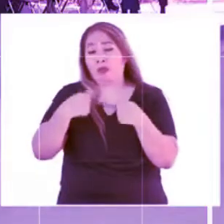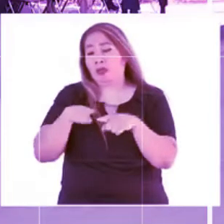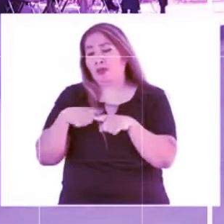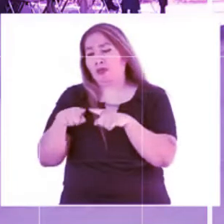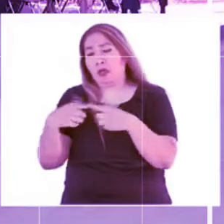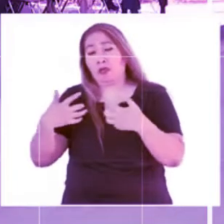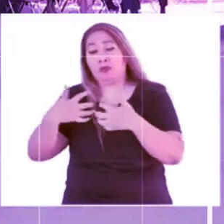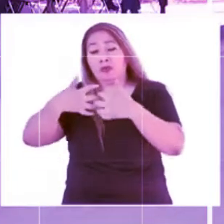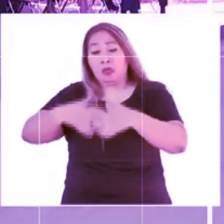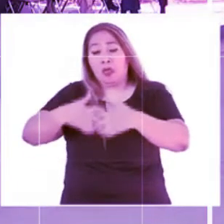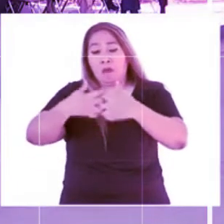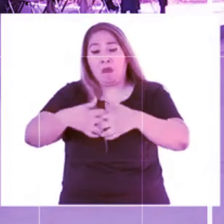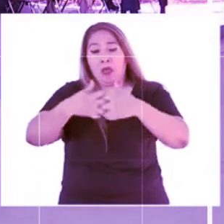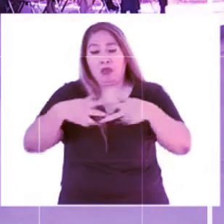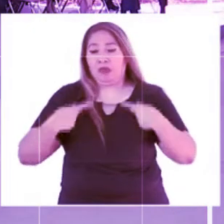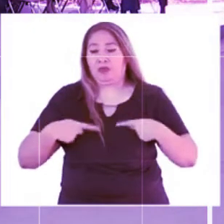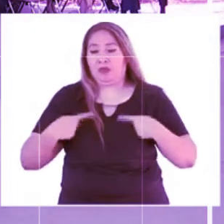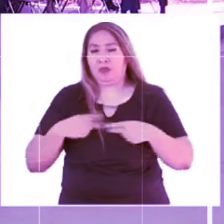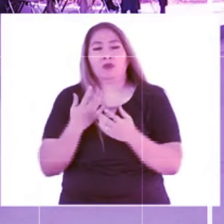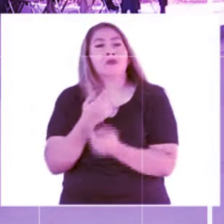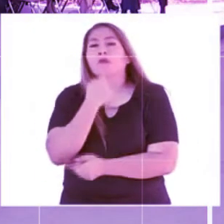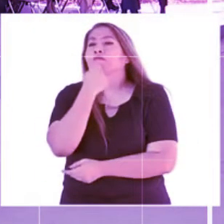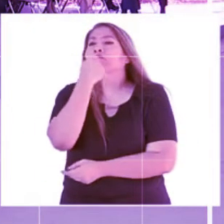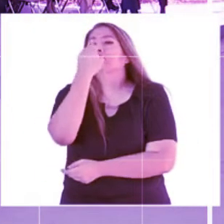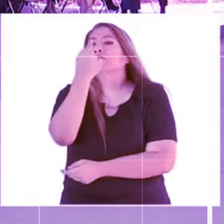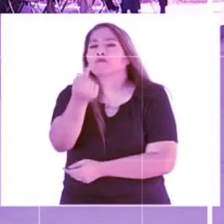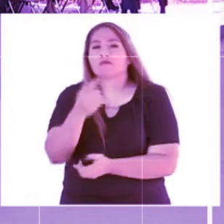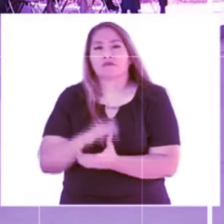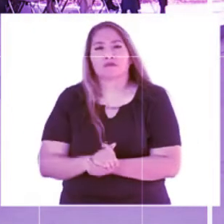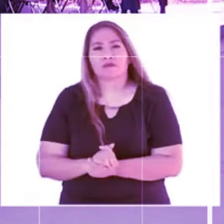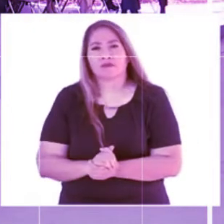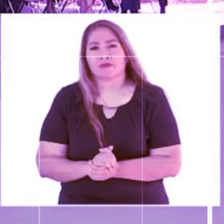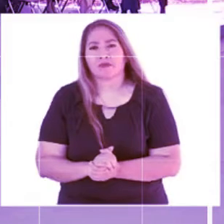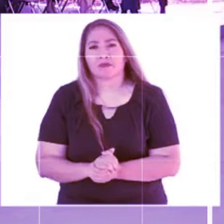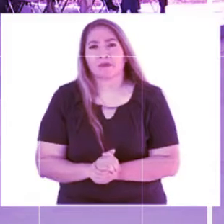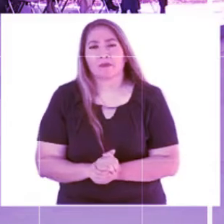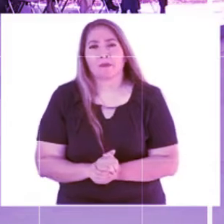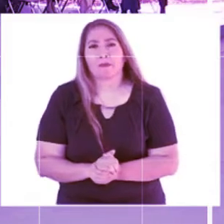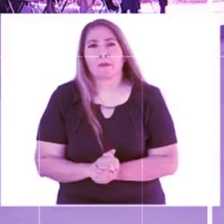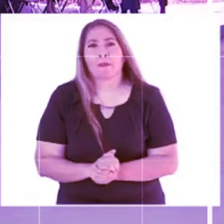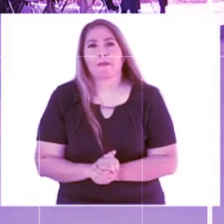empresas. Y quiero decir,